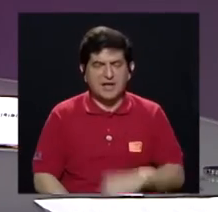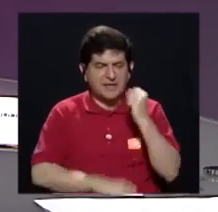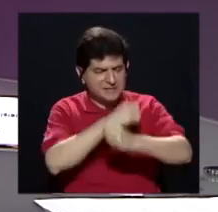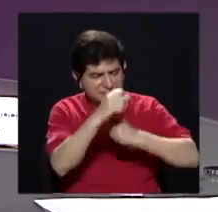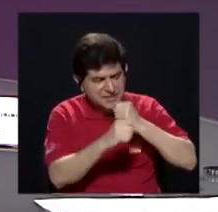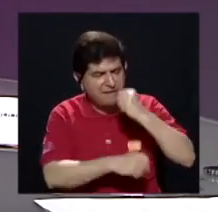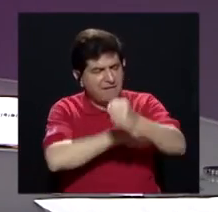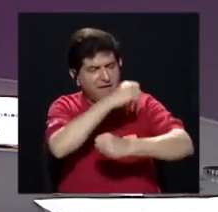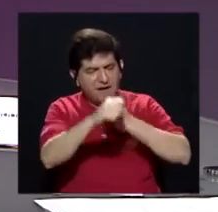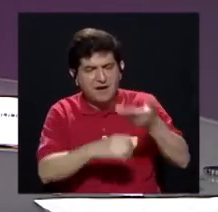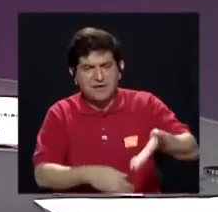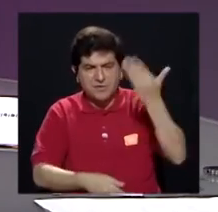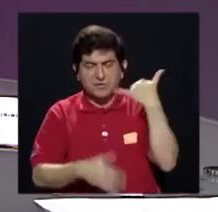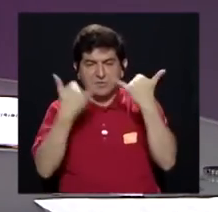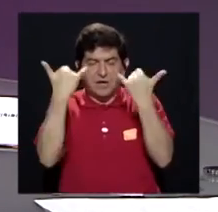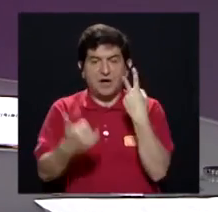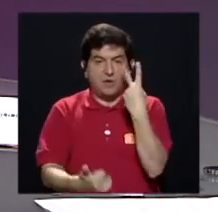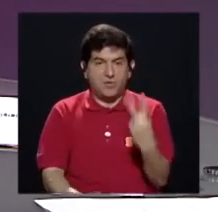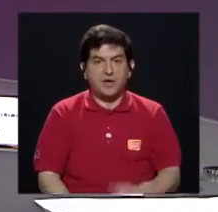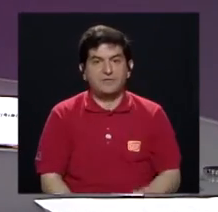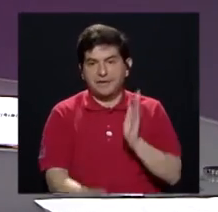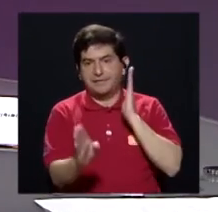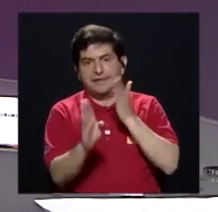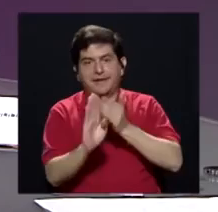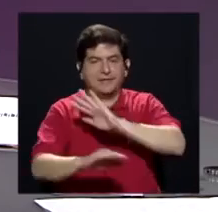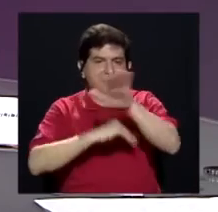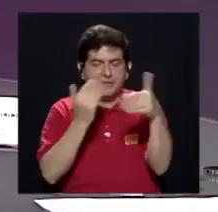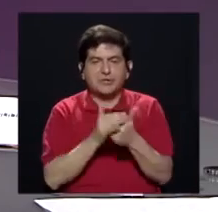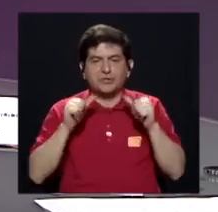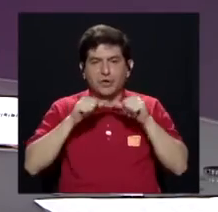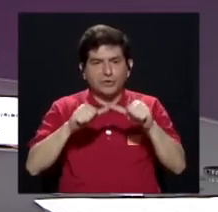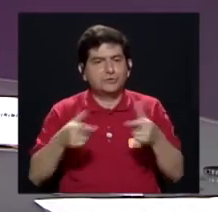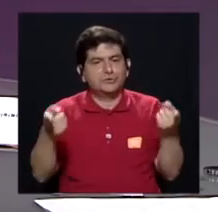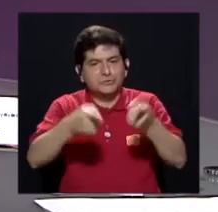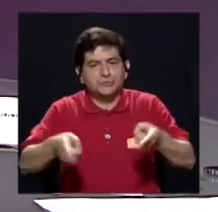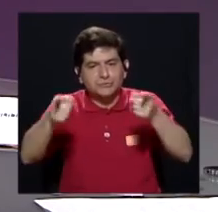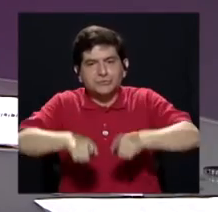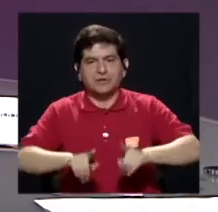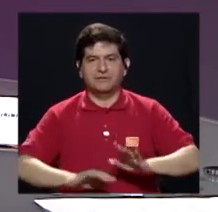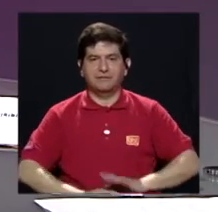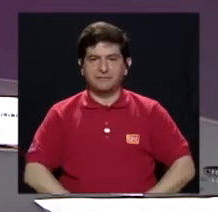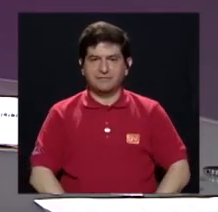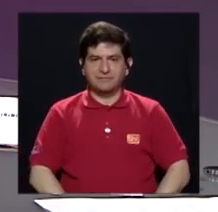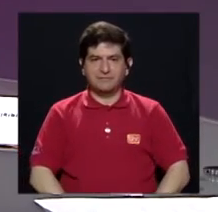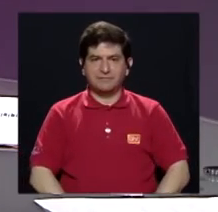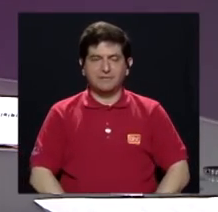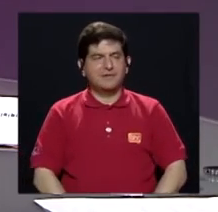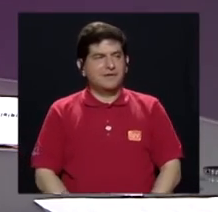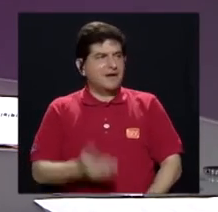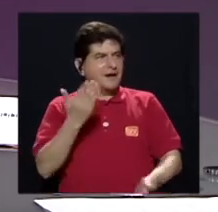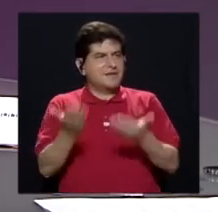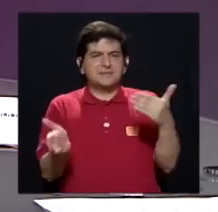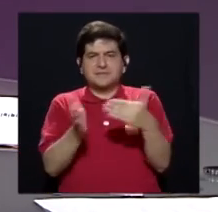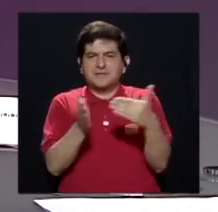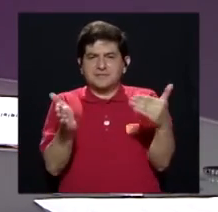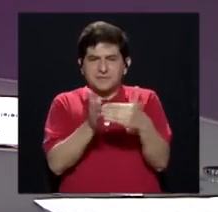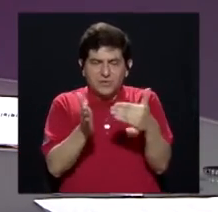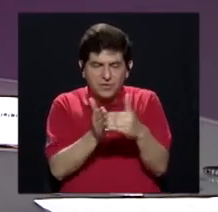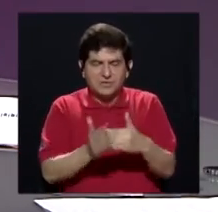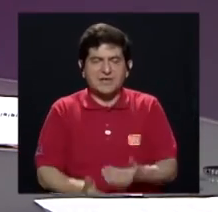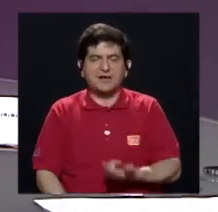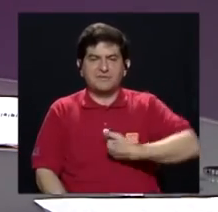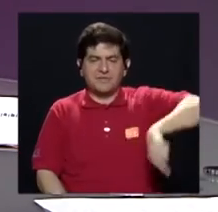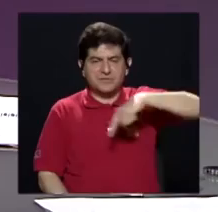pasadas, ahorita lo estamos viendo en vivo y en directo, todo sigue ocurriendo, ¿no? Entonces es como recuperar más